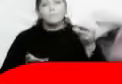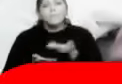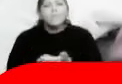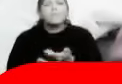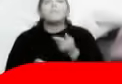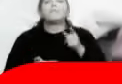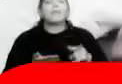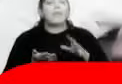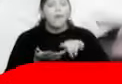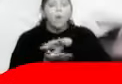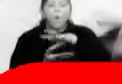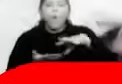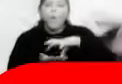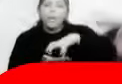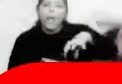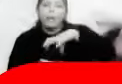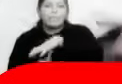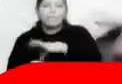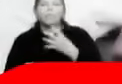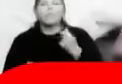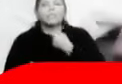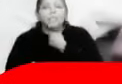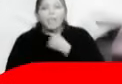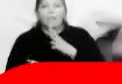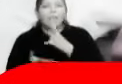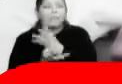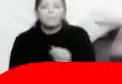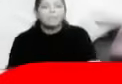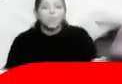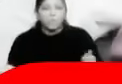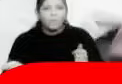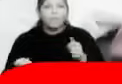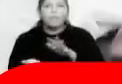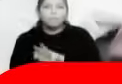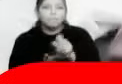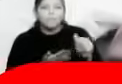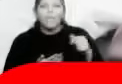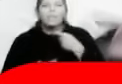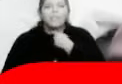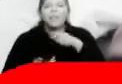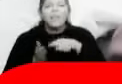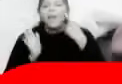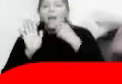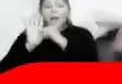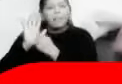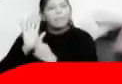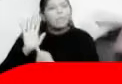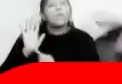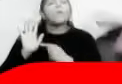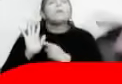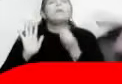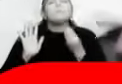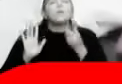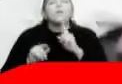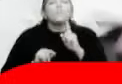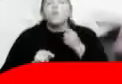es que estamos pasando momentos muy difíciles. Nuestros jubilados están viviendo una situación, que me siento yo